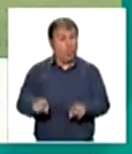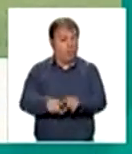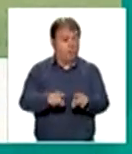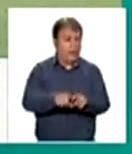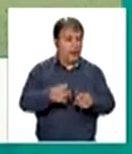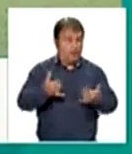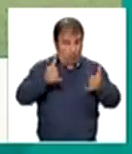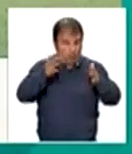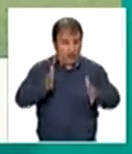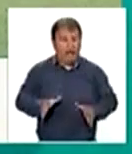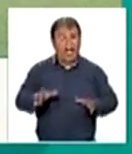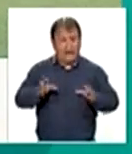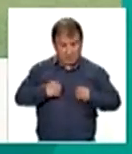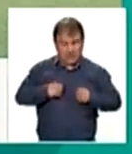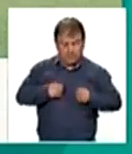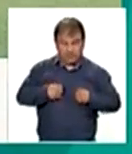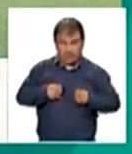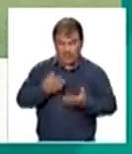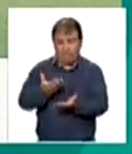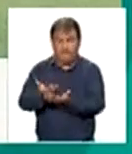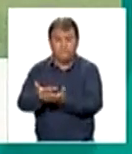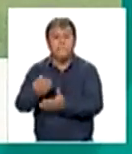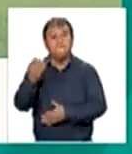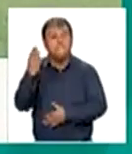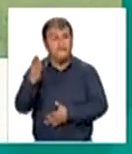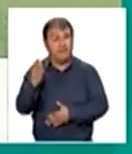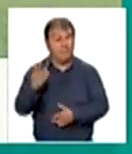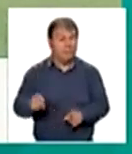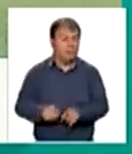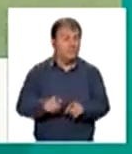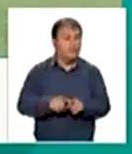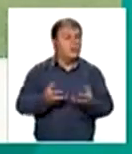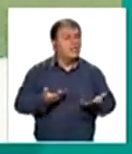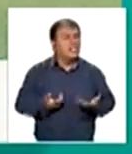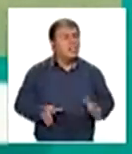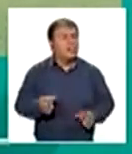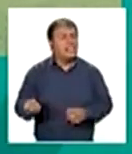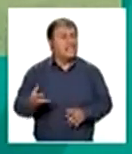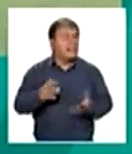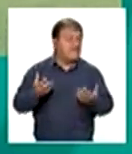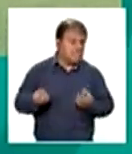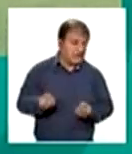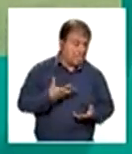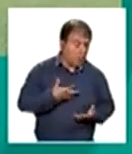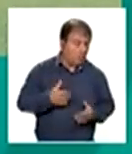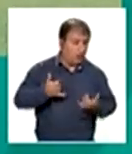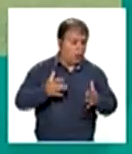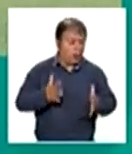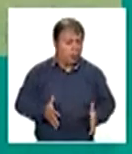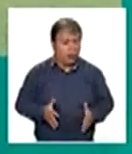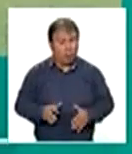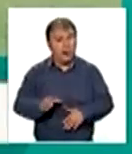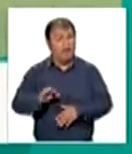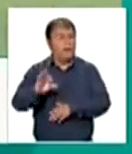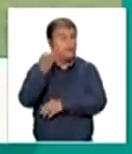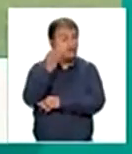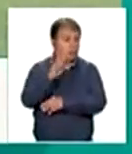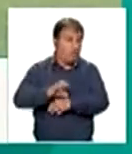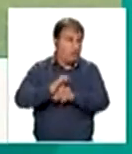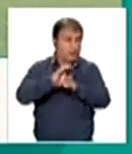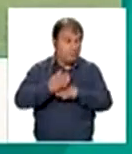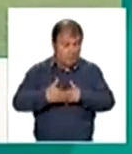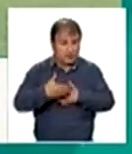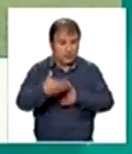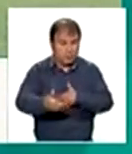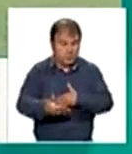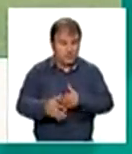justamente a la prueba B. Habría que saber en todo caso en qué día se notificó al jugador o a la federación o al club y en adelante si es